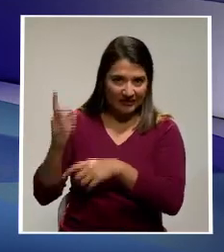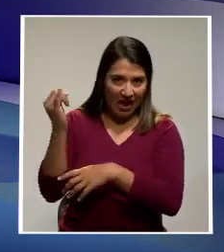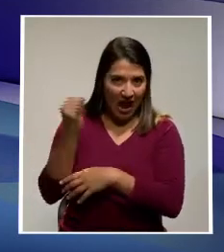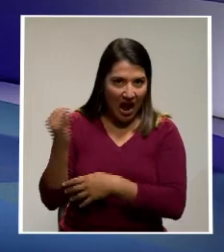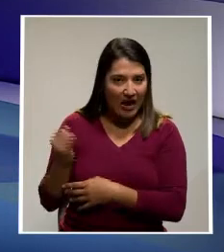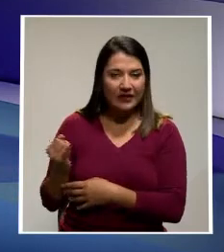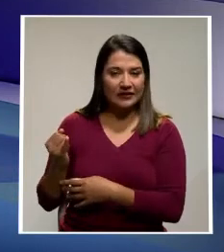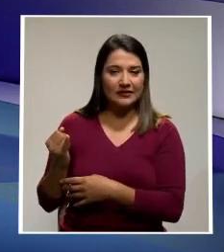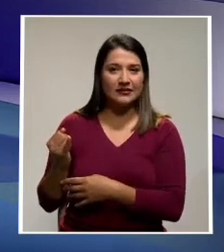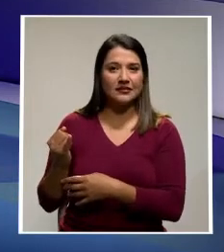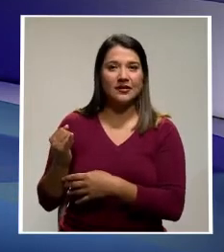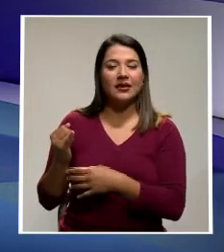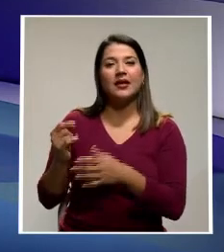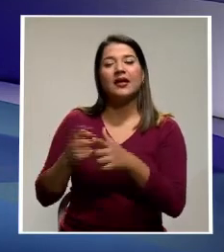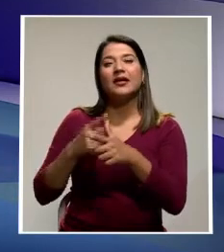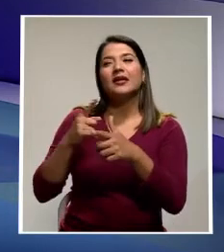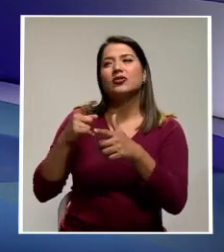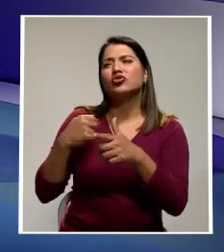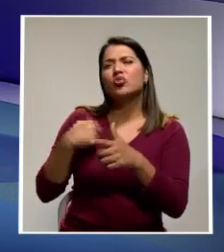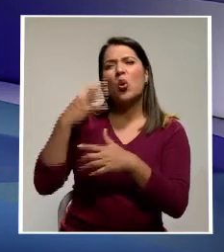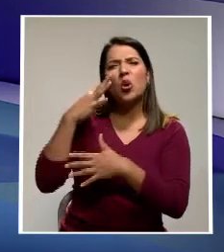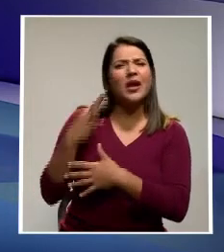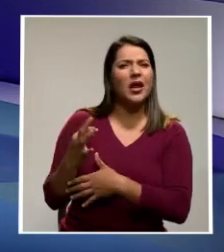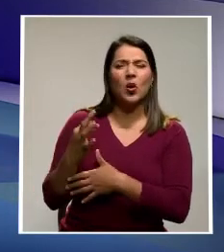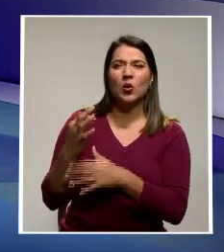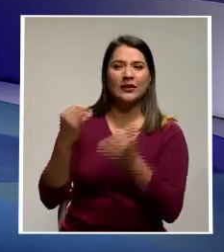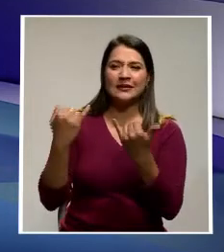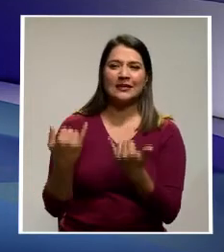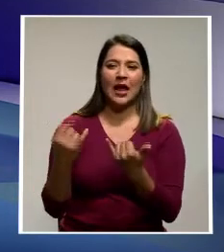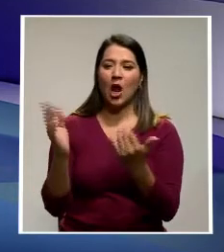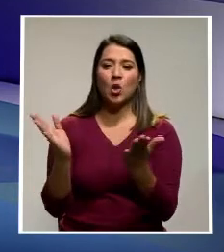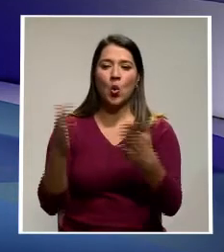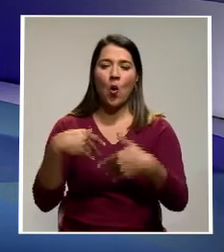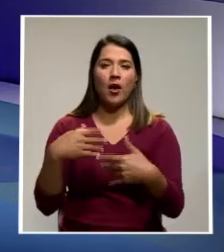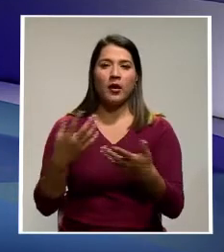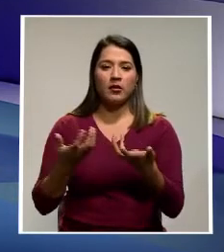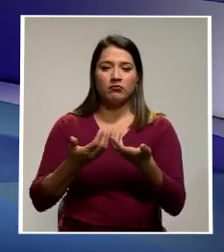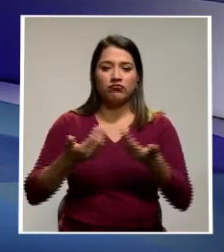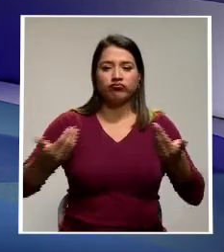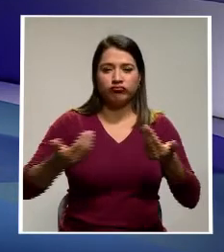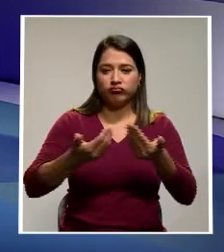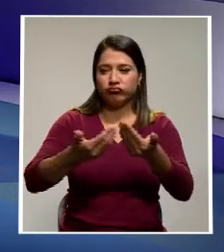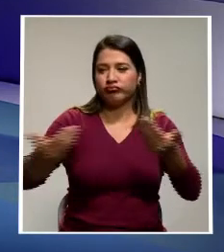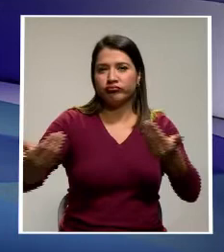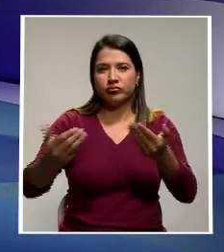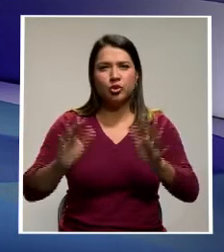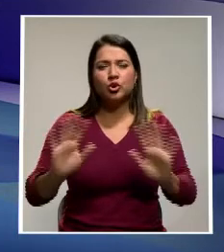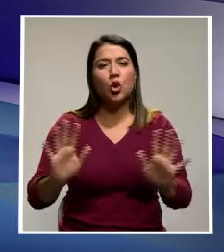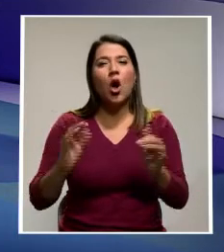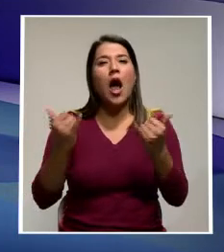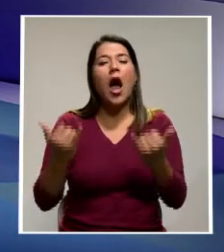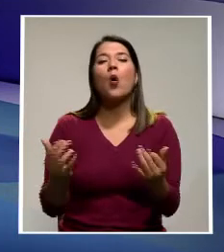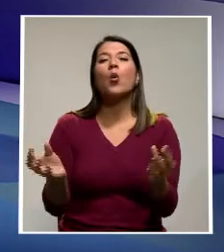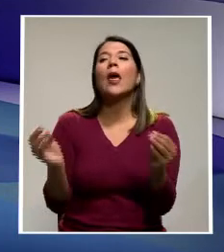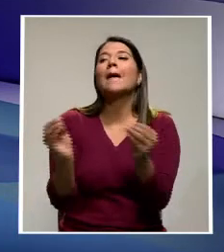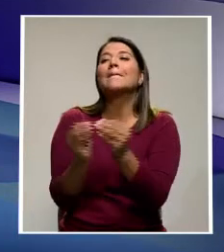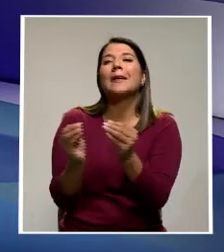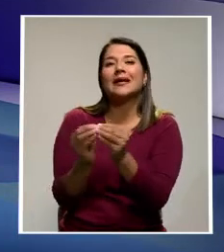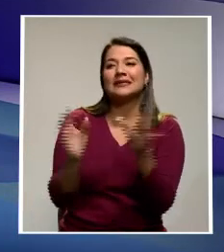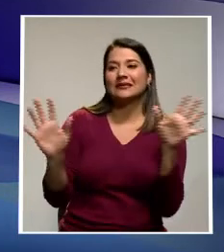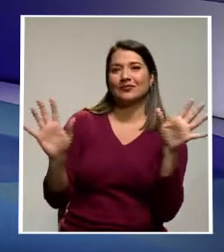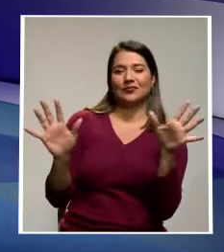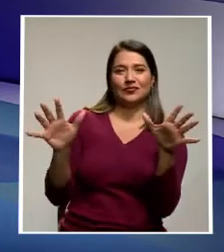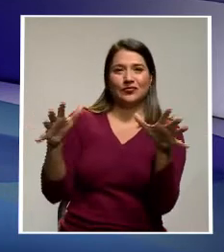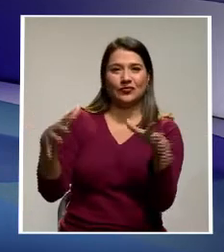donde se han borrado las fronteras entre las artes. Las propuestas ahora son más de Capra que